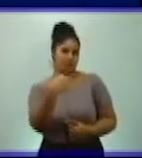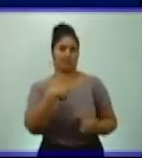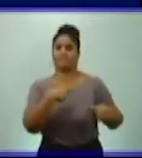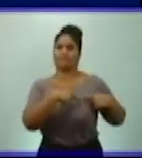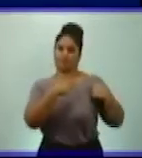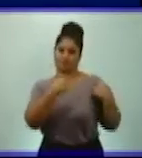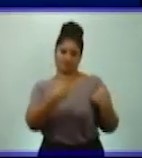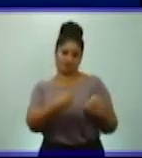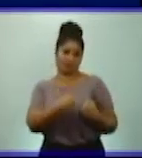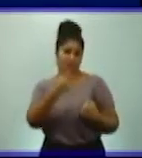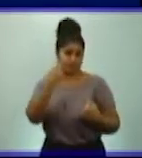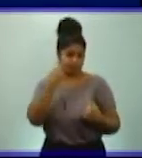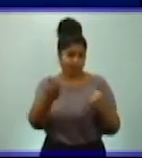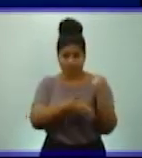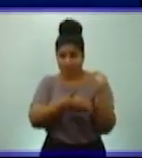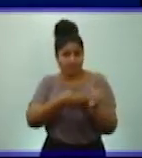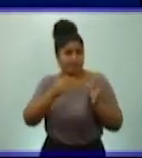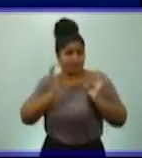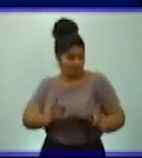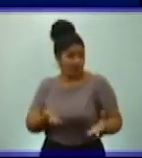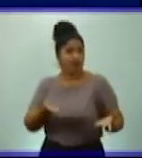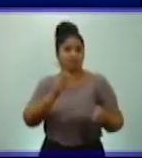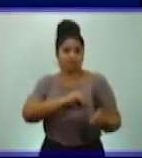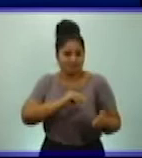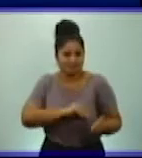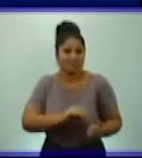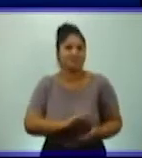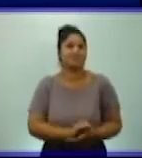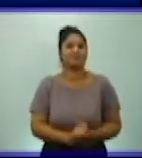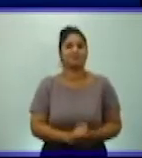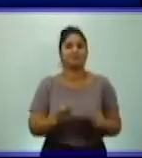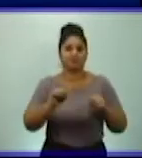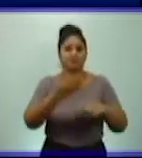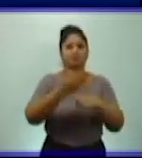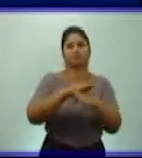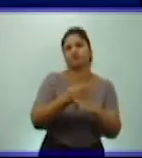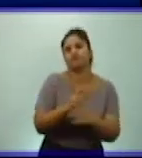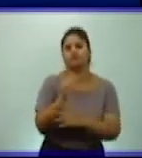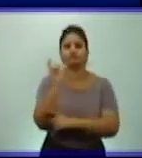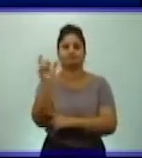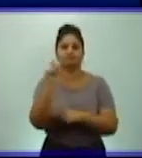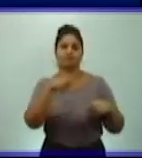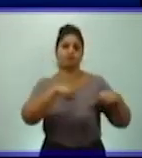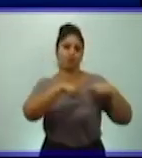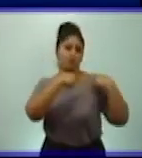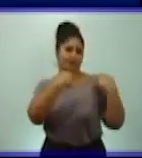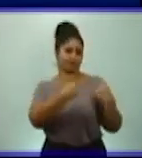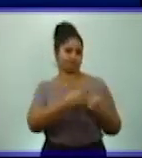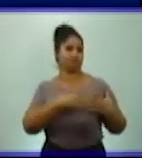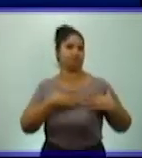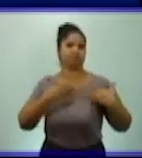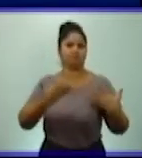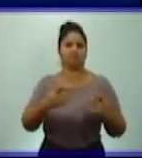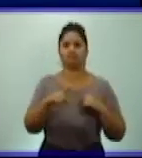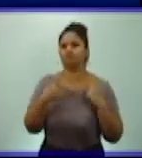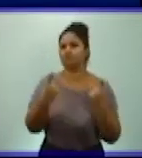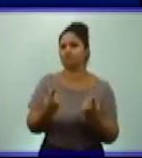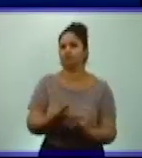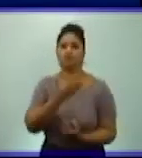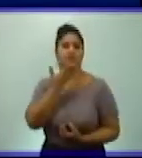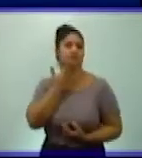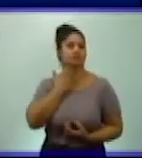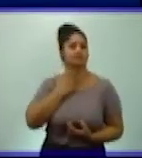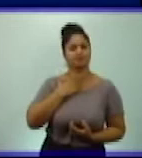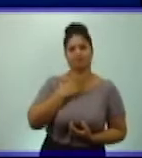que emplea entonces también el término corazón para manifestar toda esa entrega total, toda